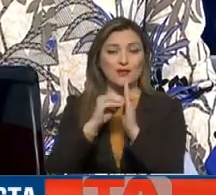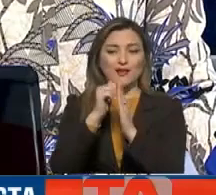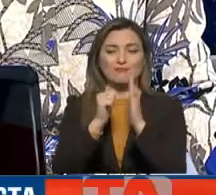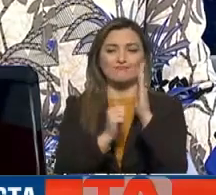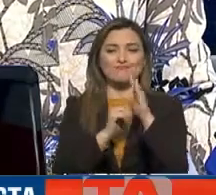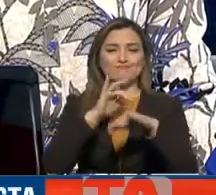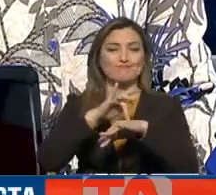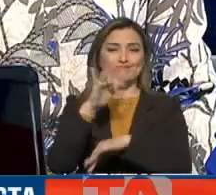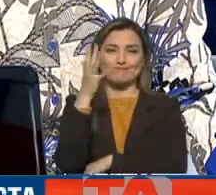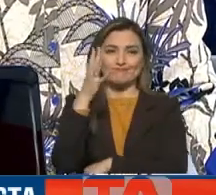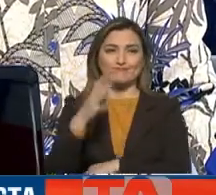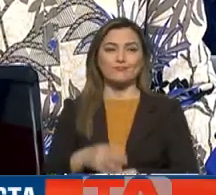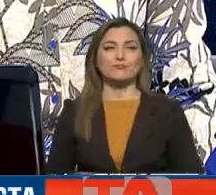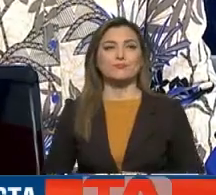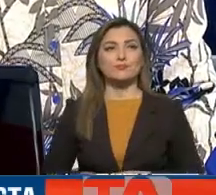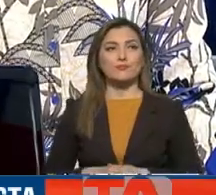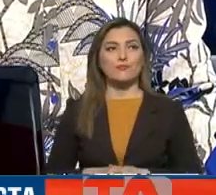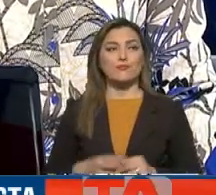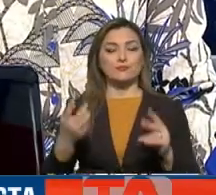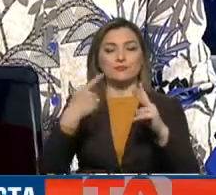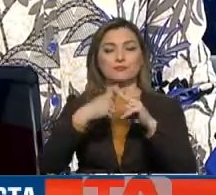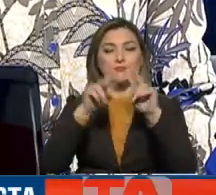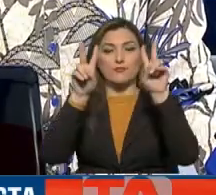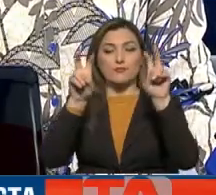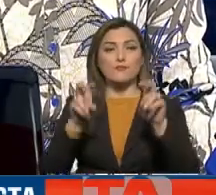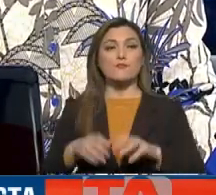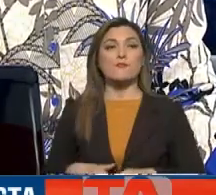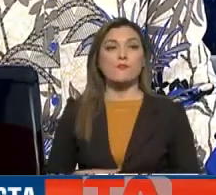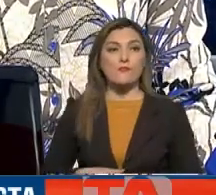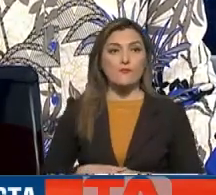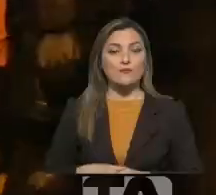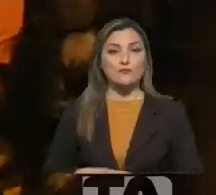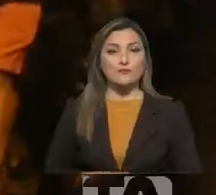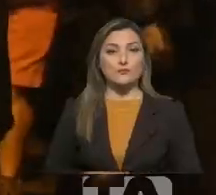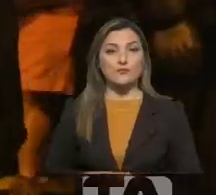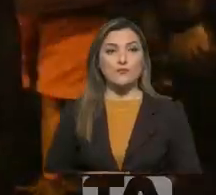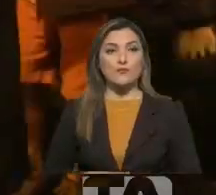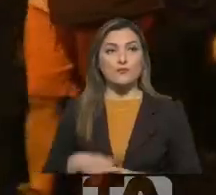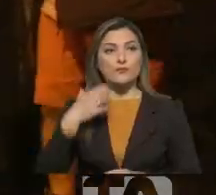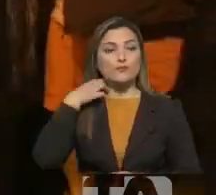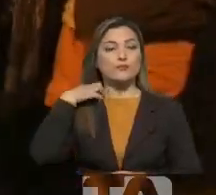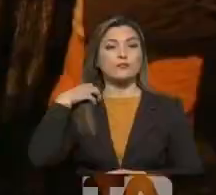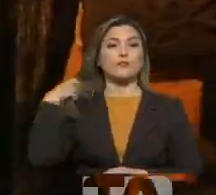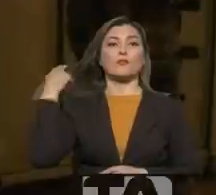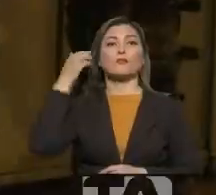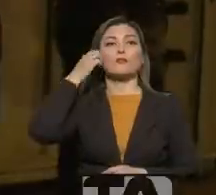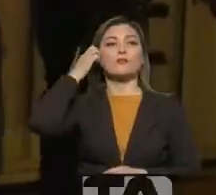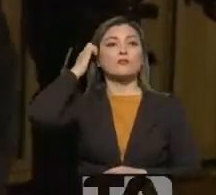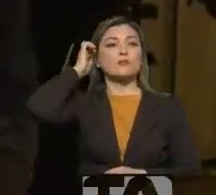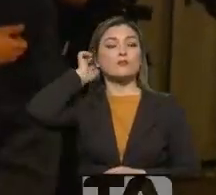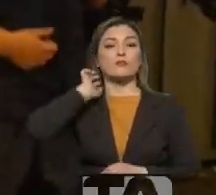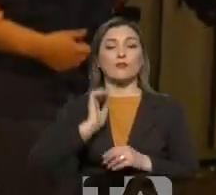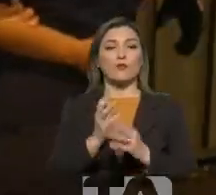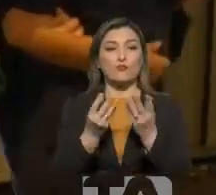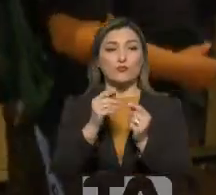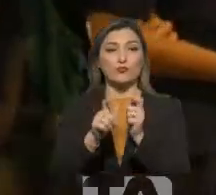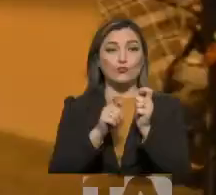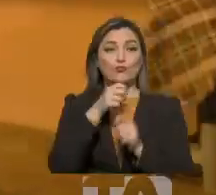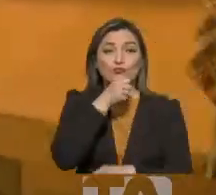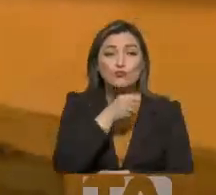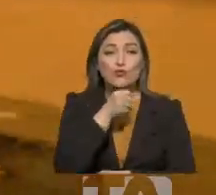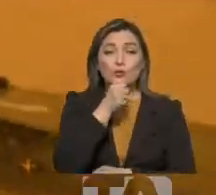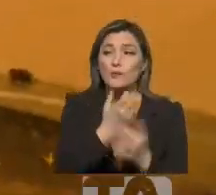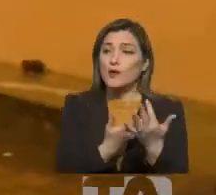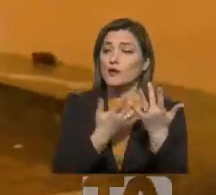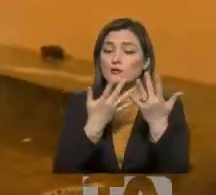y eso generó caos empezamos con este tema de senos de adultos mayores esperaron bajo la lluvia por